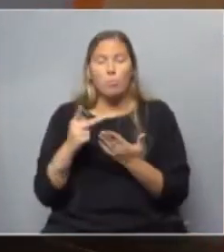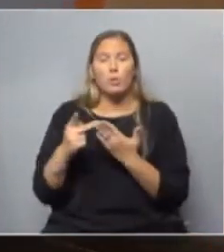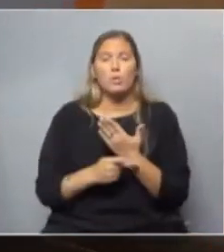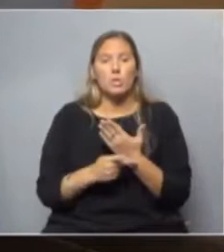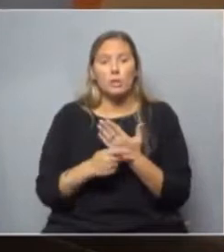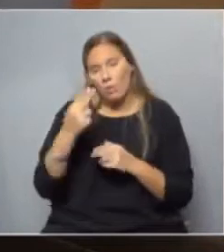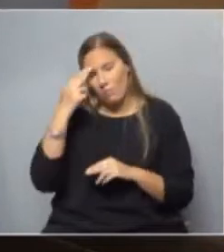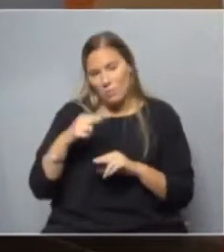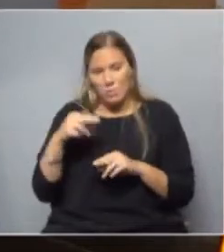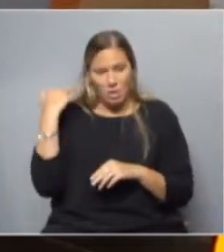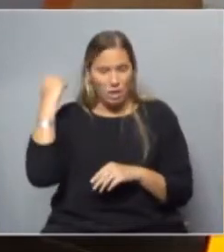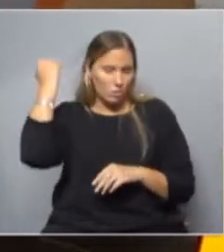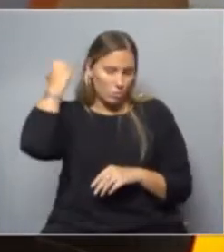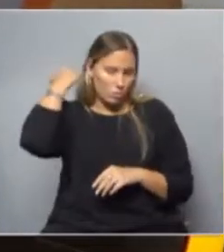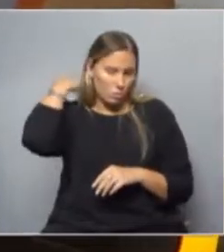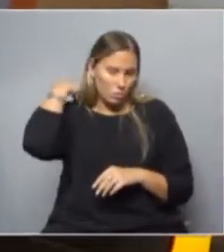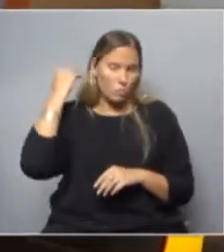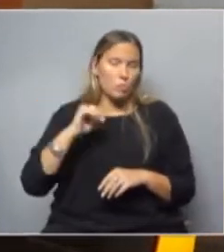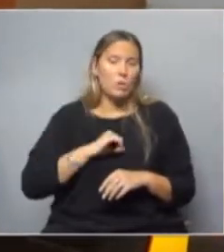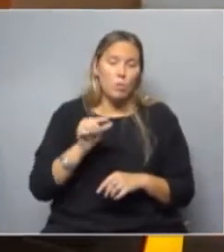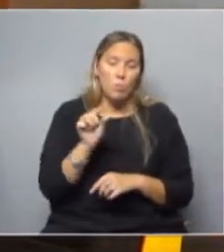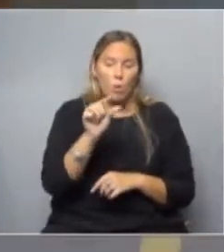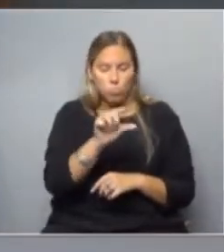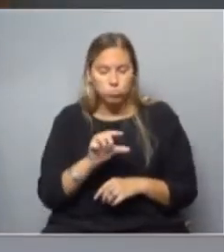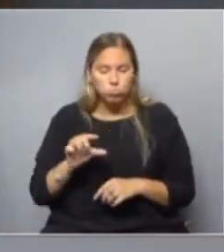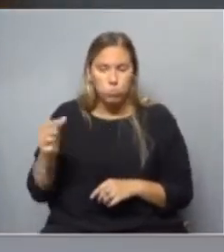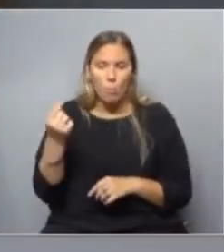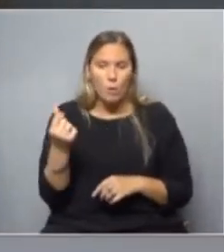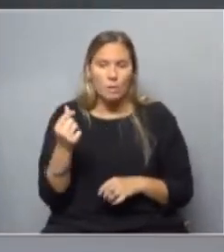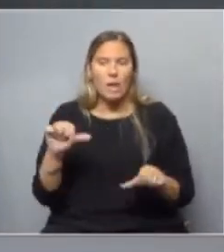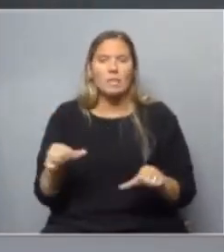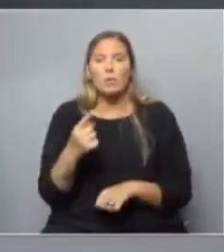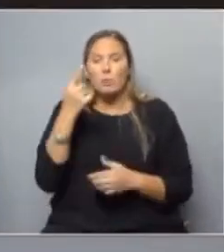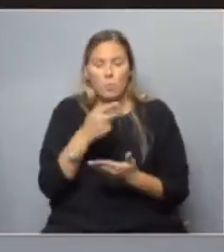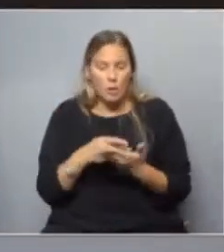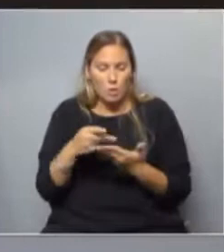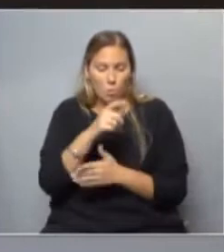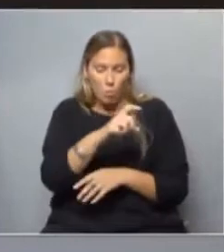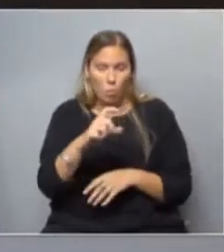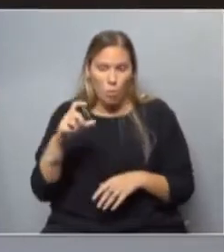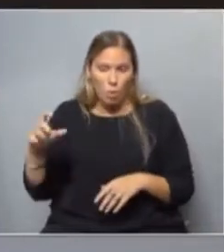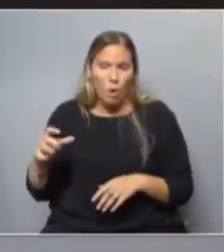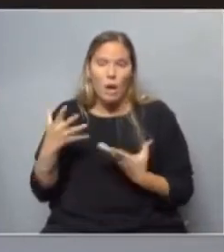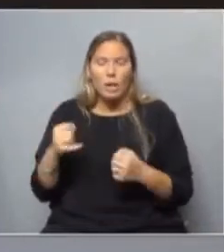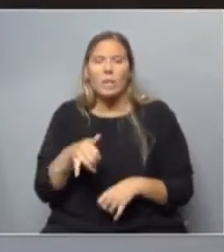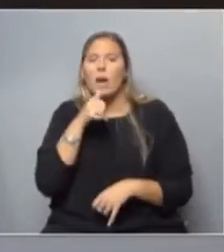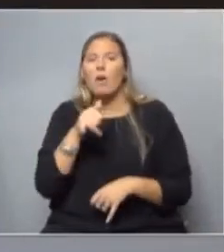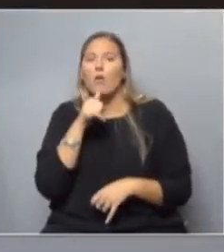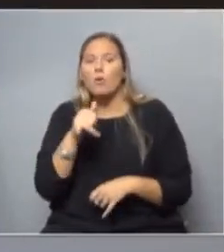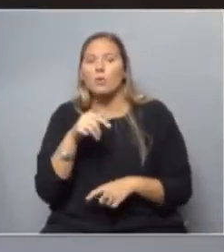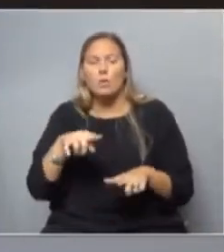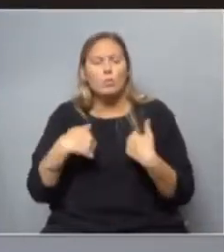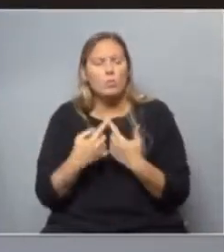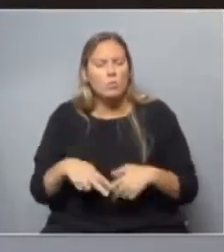tuberculosis. Y bueno, y usamos parte del dinero para hacer el primer cómic, que en realidad trataba de contar un poco qué es lo que nosotros